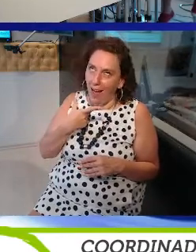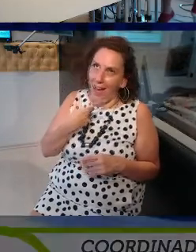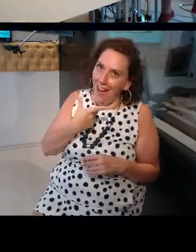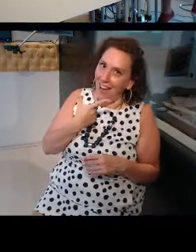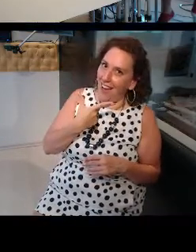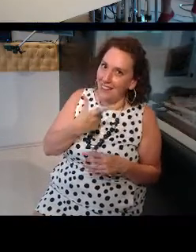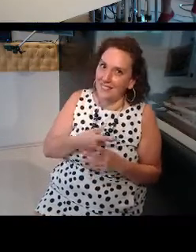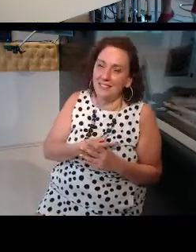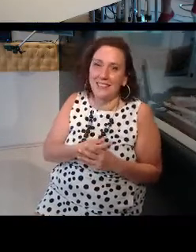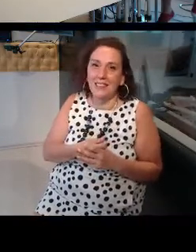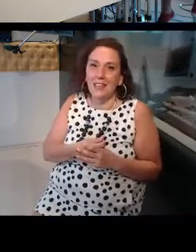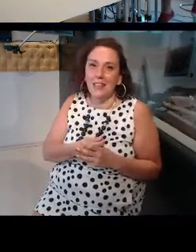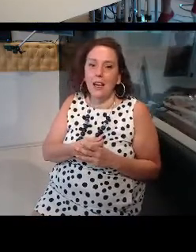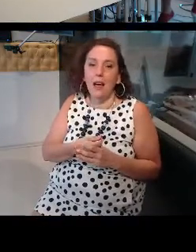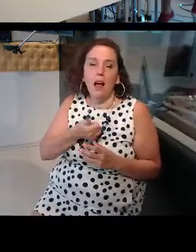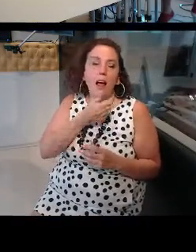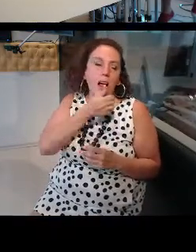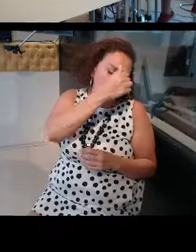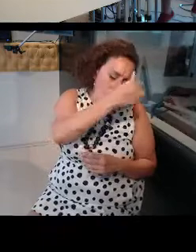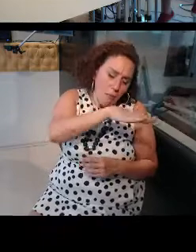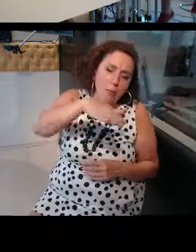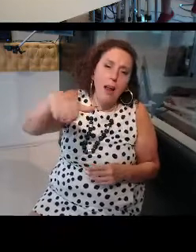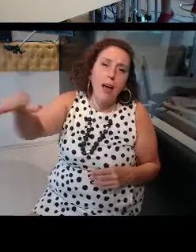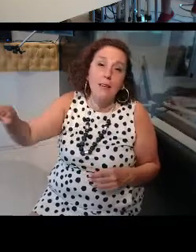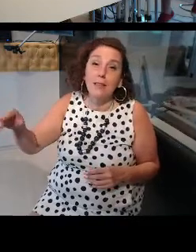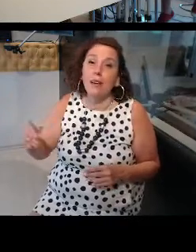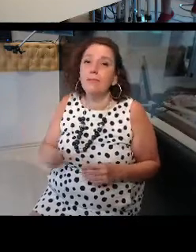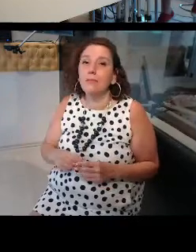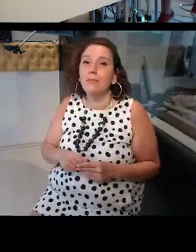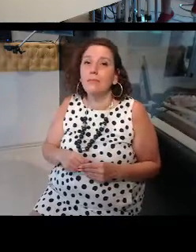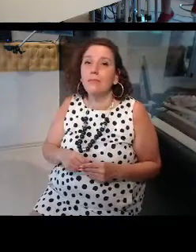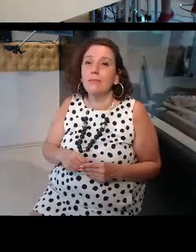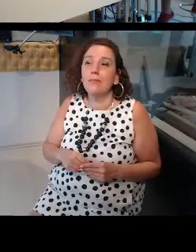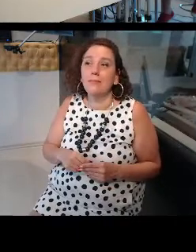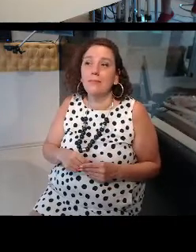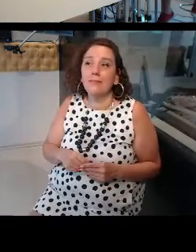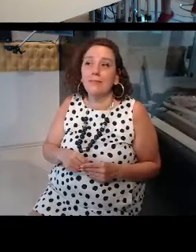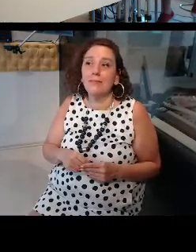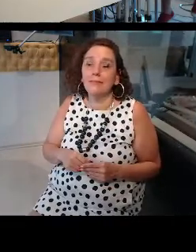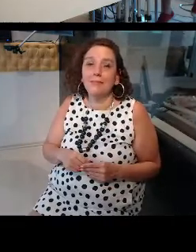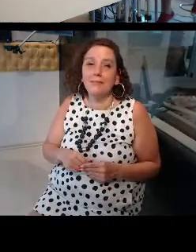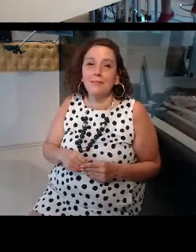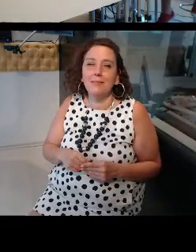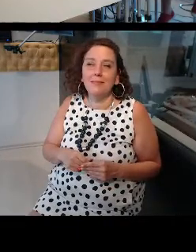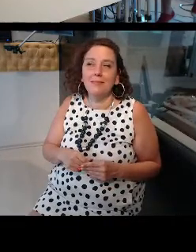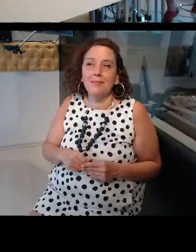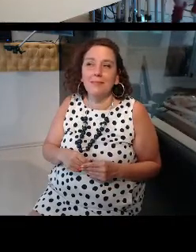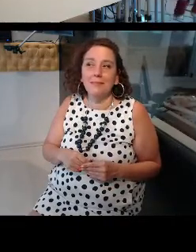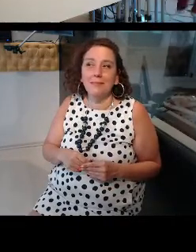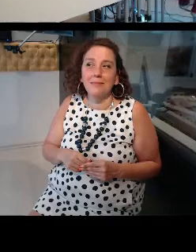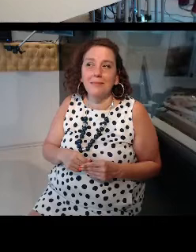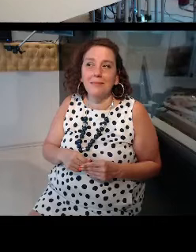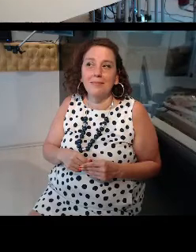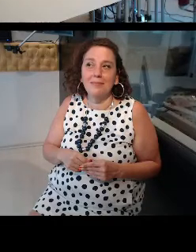¿En la playa, tal vez? Ah, ¿y cómo lo pasaste? Bien. Ay, mirá la que me está poniendo Rodolfo, qué mirá.